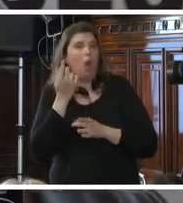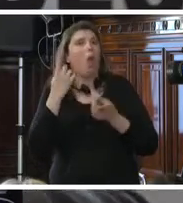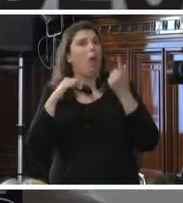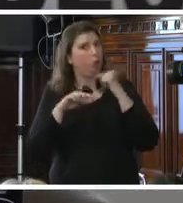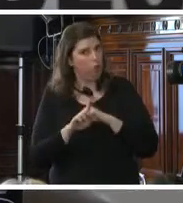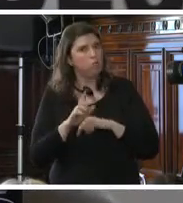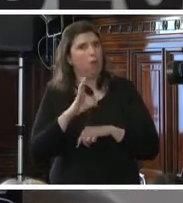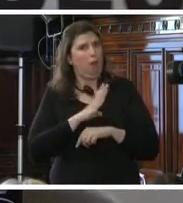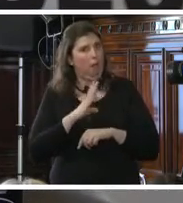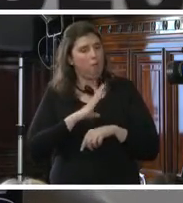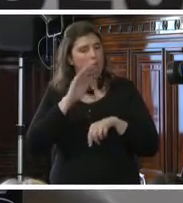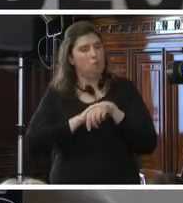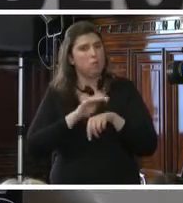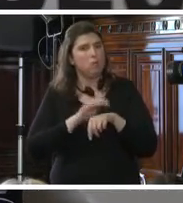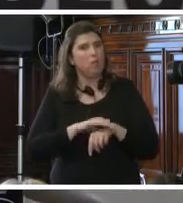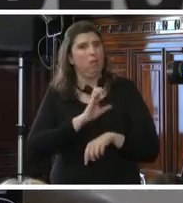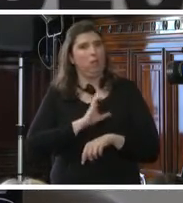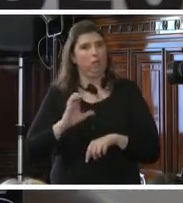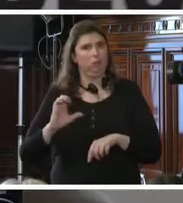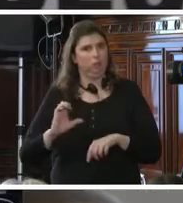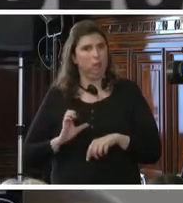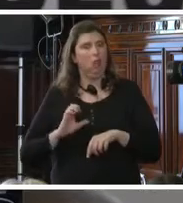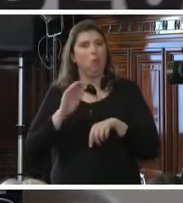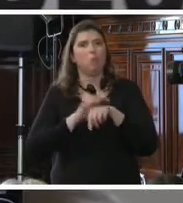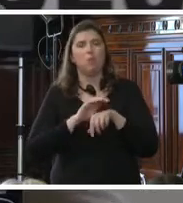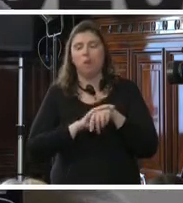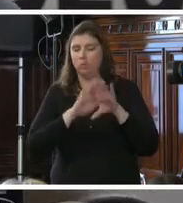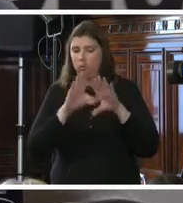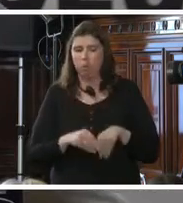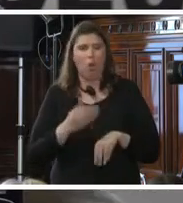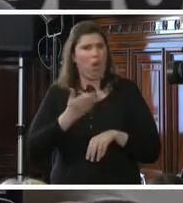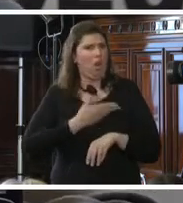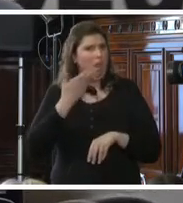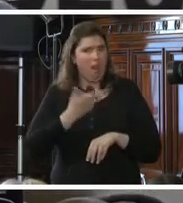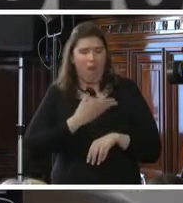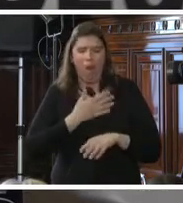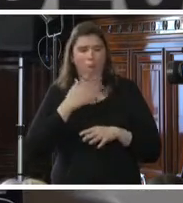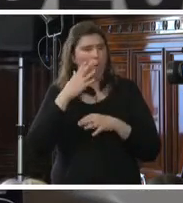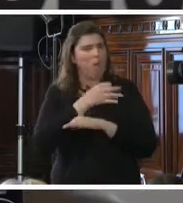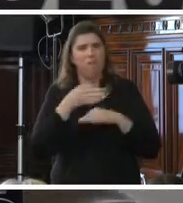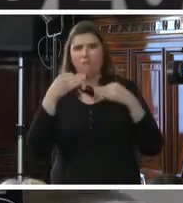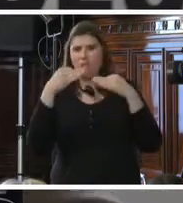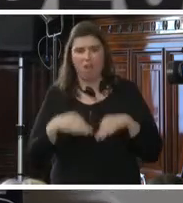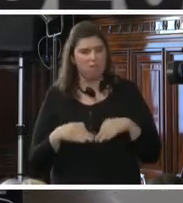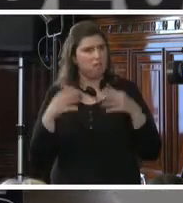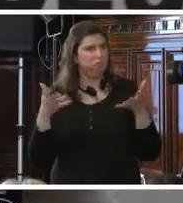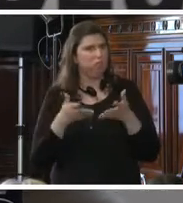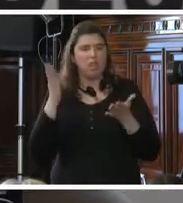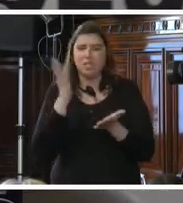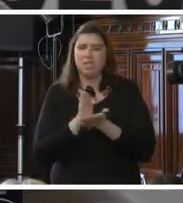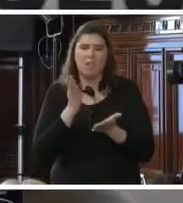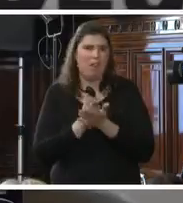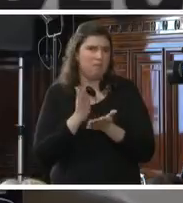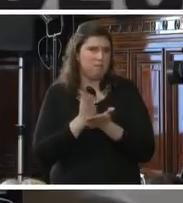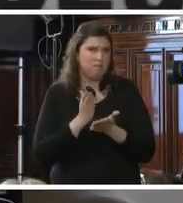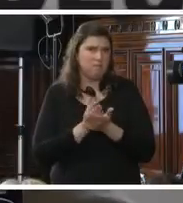se movilice en la proporción, el reclamo, la eficacia, vigencia y exigibilidad